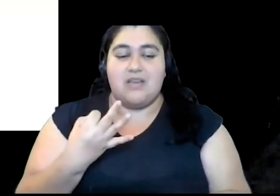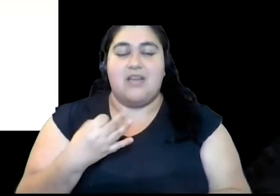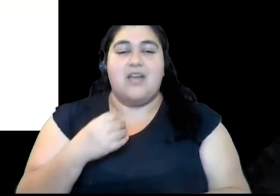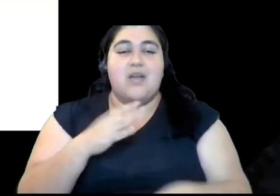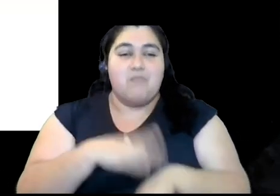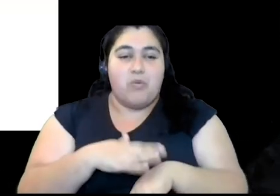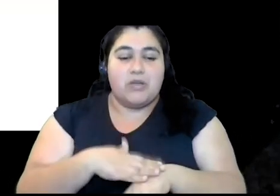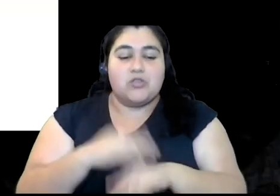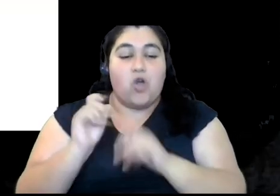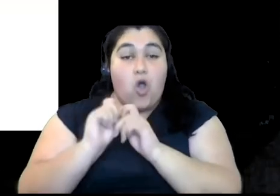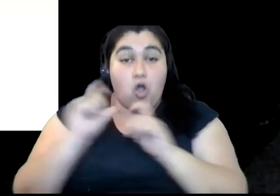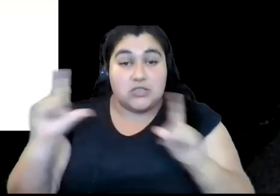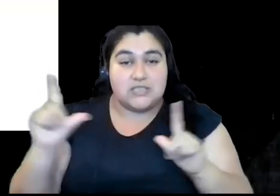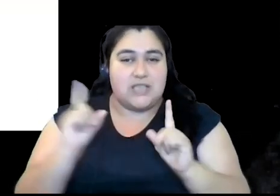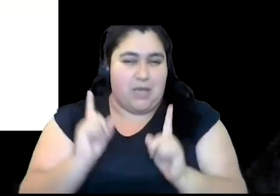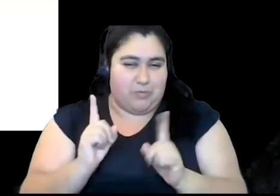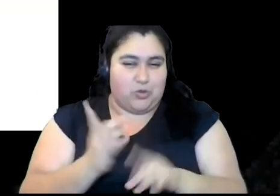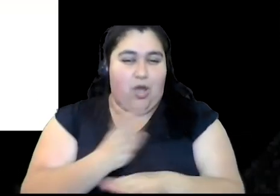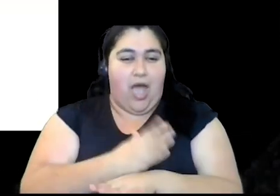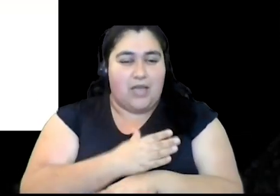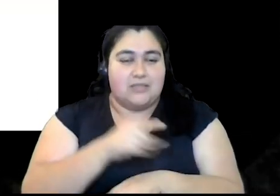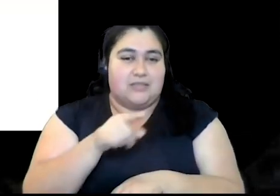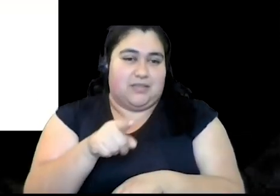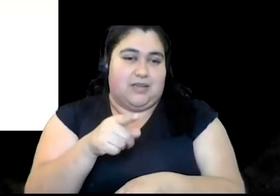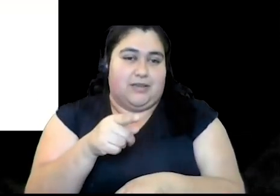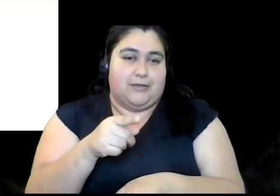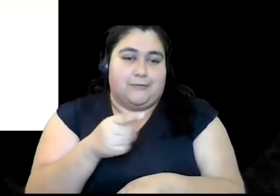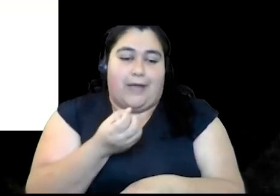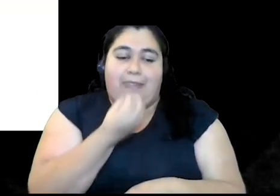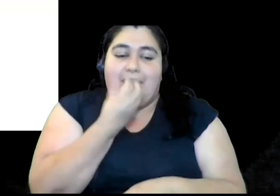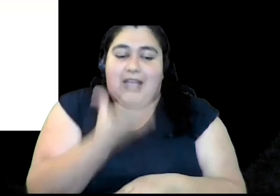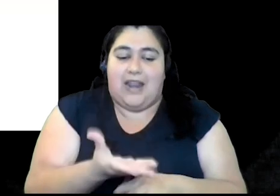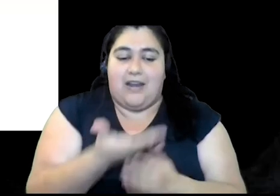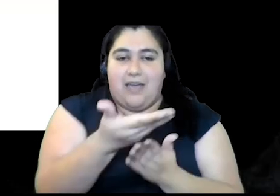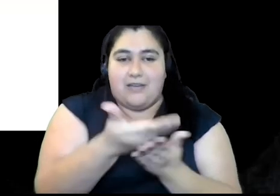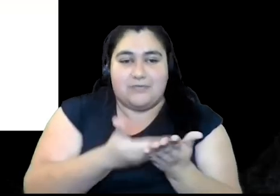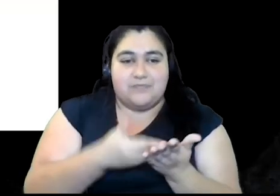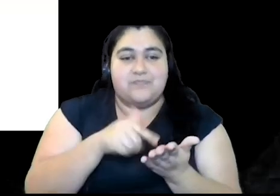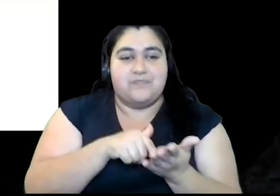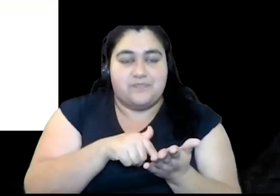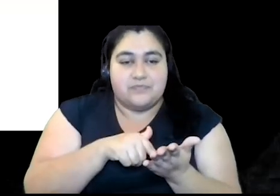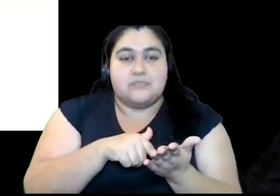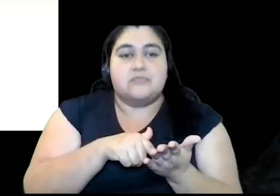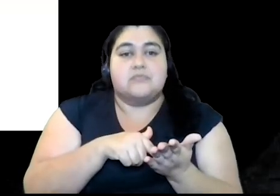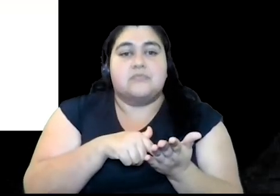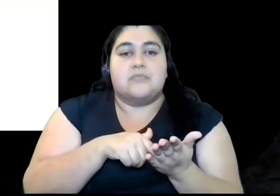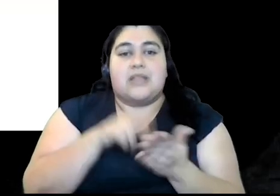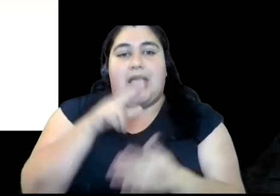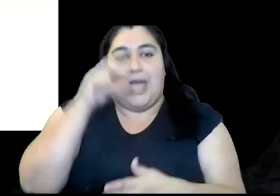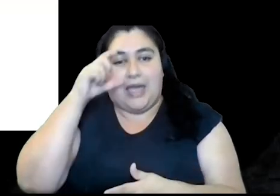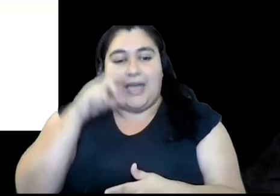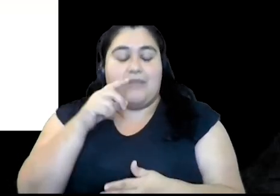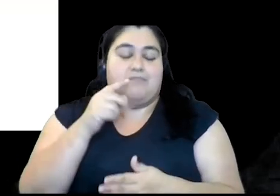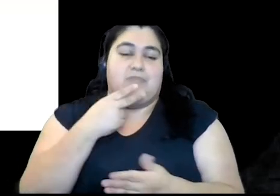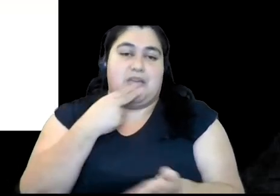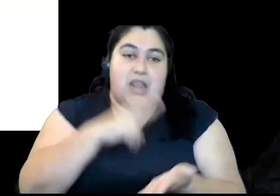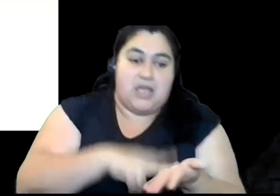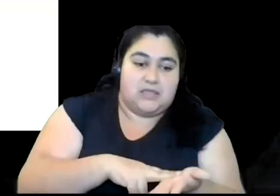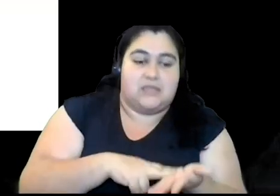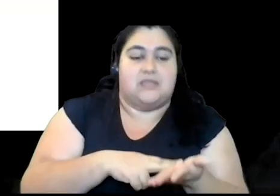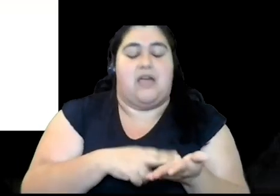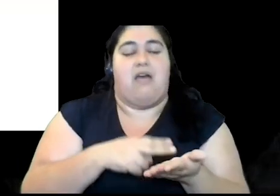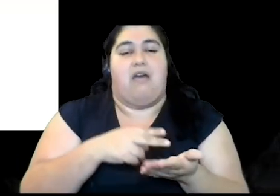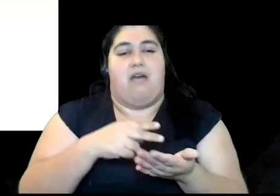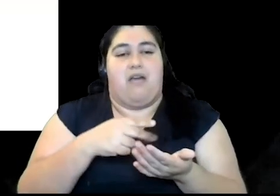a conceptos que si bien los voy a declarar, la ganancia, la renta, el rendimiento, la utilidad, la voy